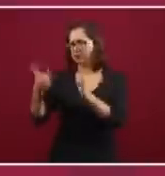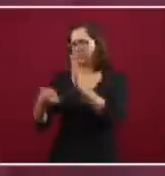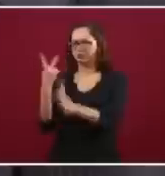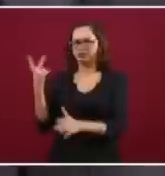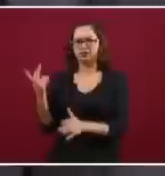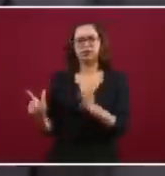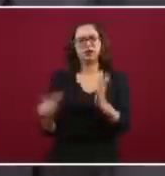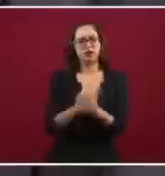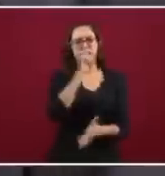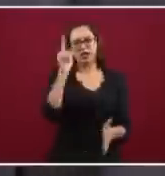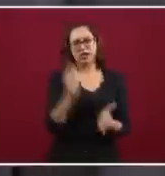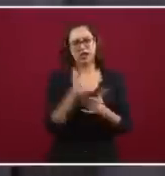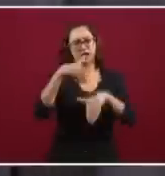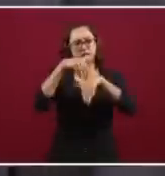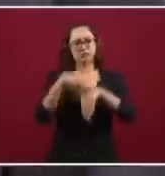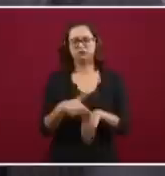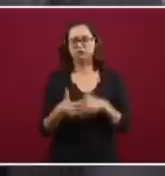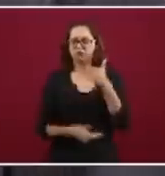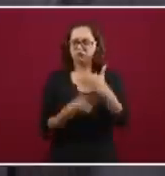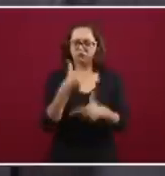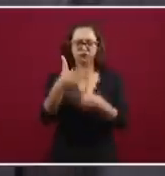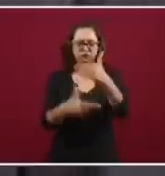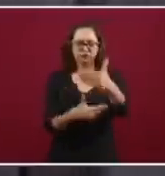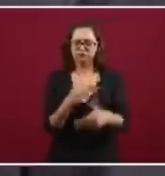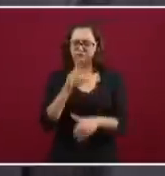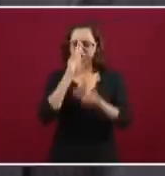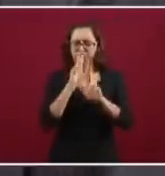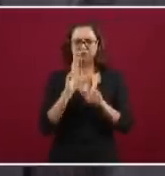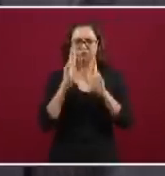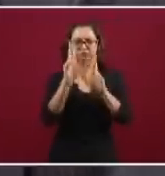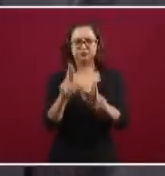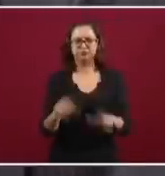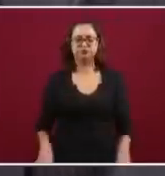ser respetuosos de los procedimientos legales.